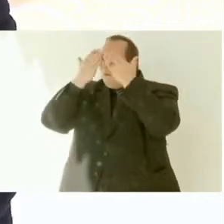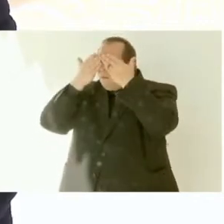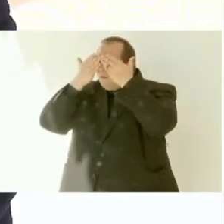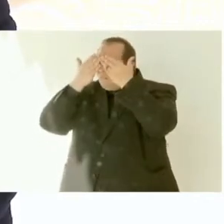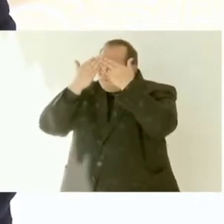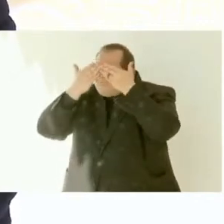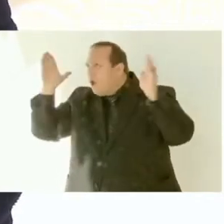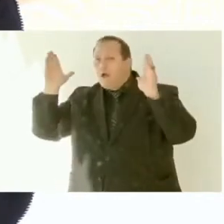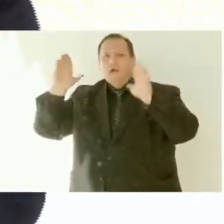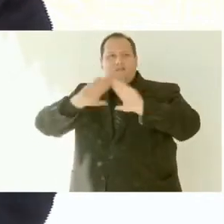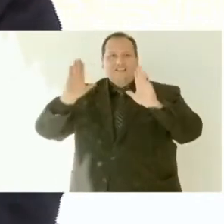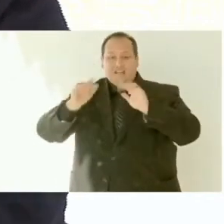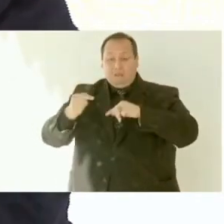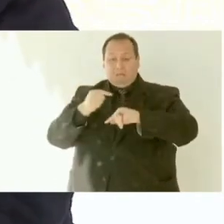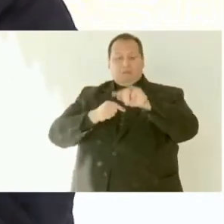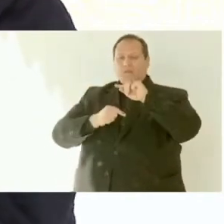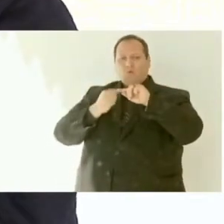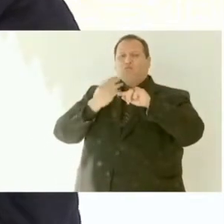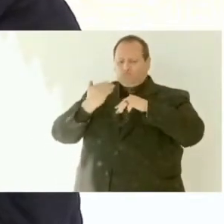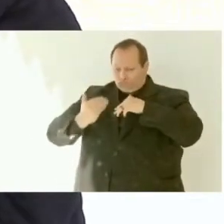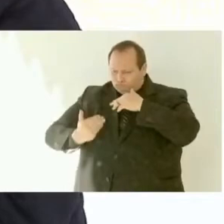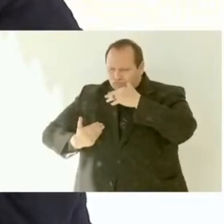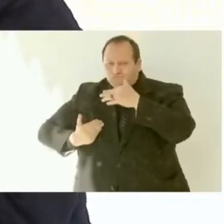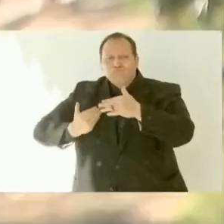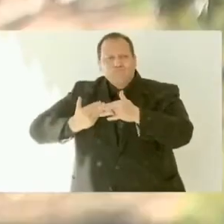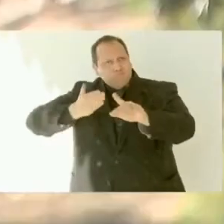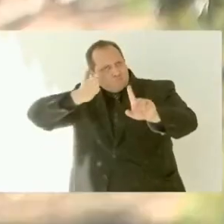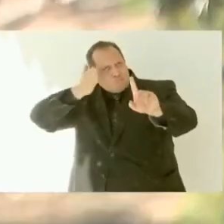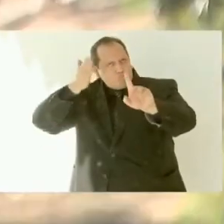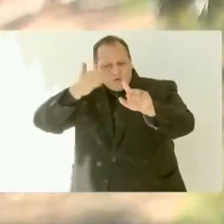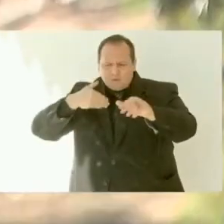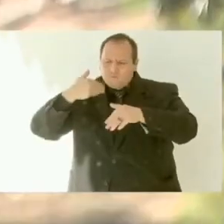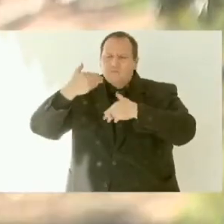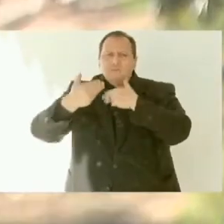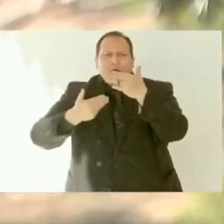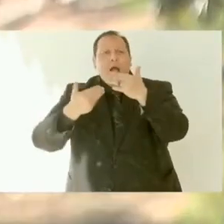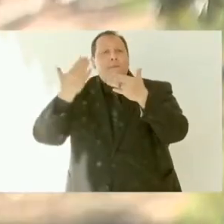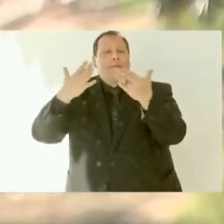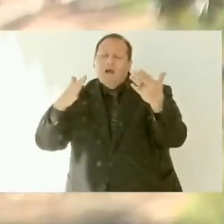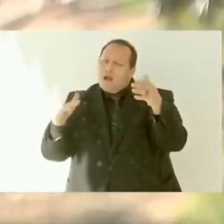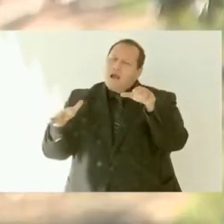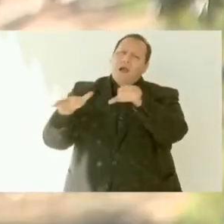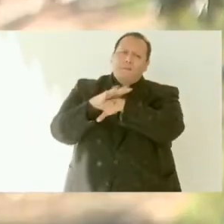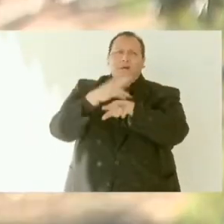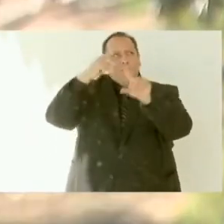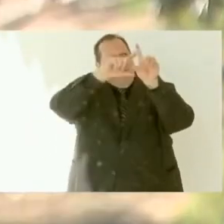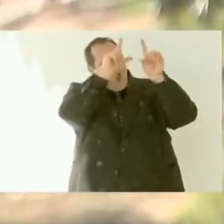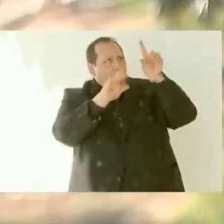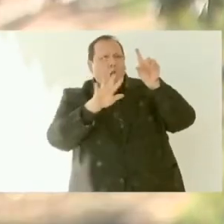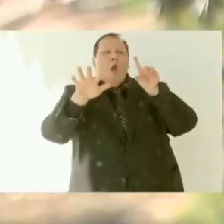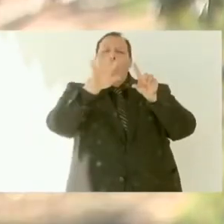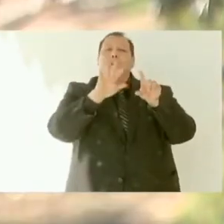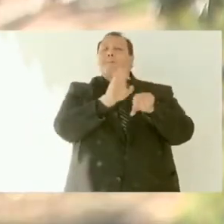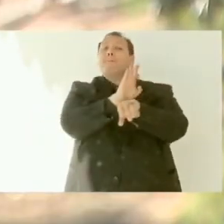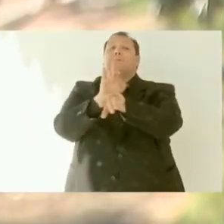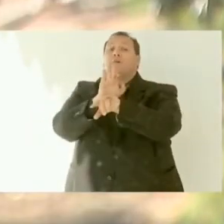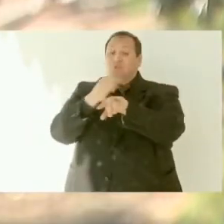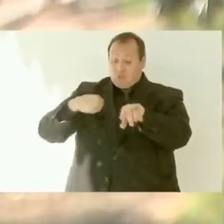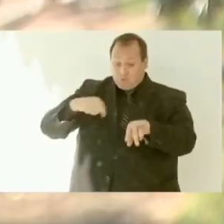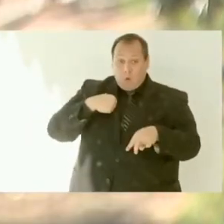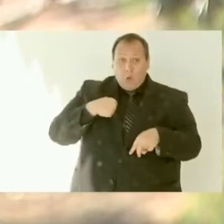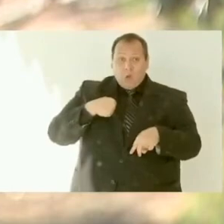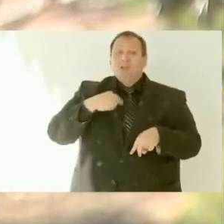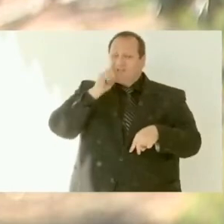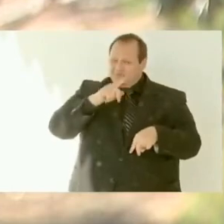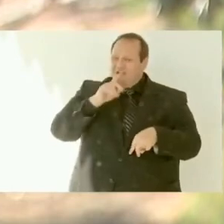dar marcha atrás. Vamos hacia adelante, hacia la transformación de México, por el bien de nosotros